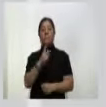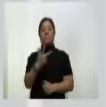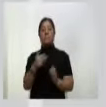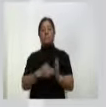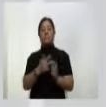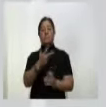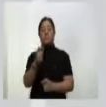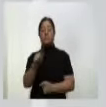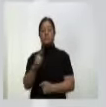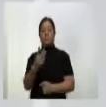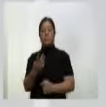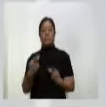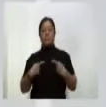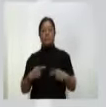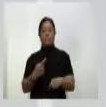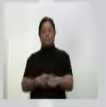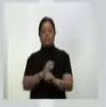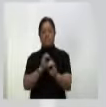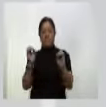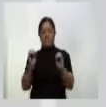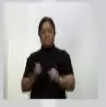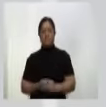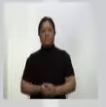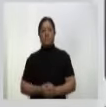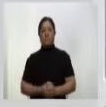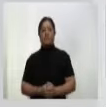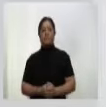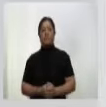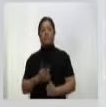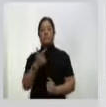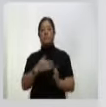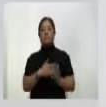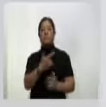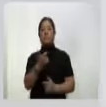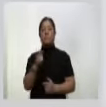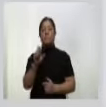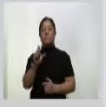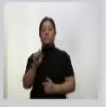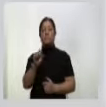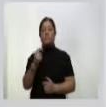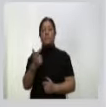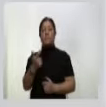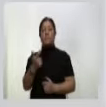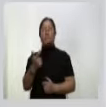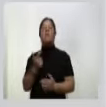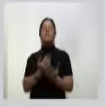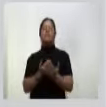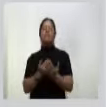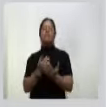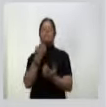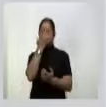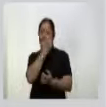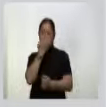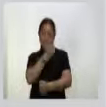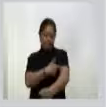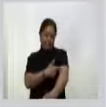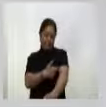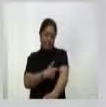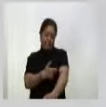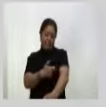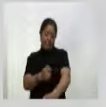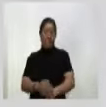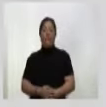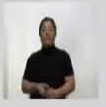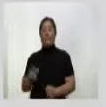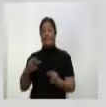momento 38,873 casos negativos y 7,767 se encuentran en espera de resultado. Del